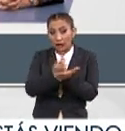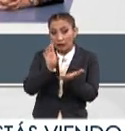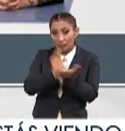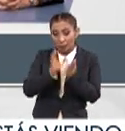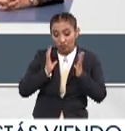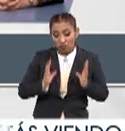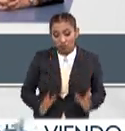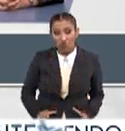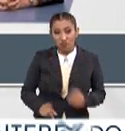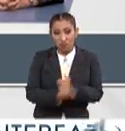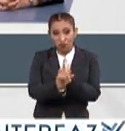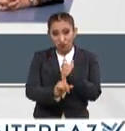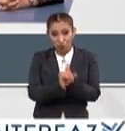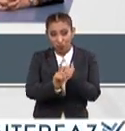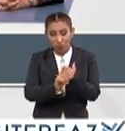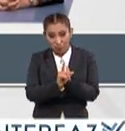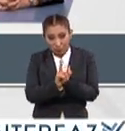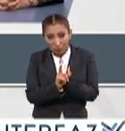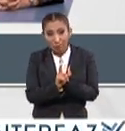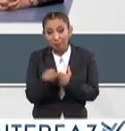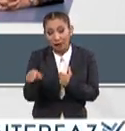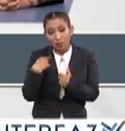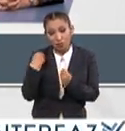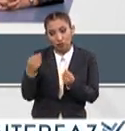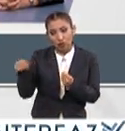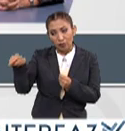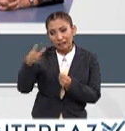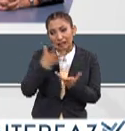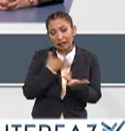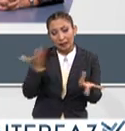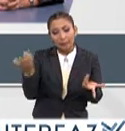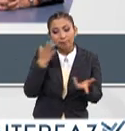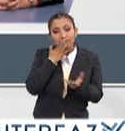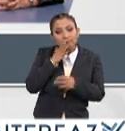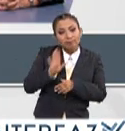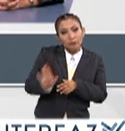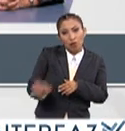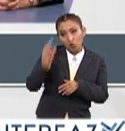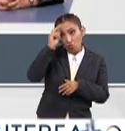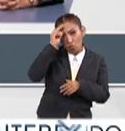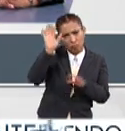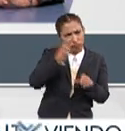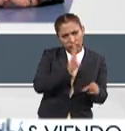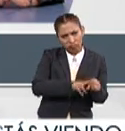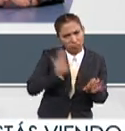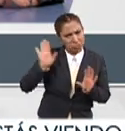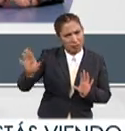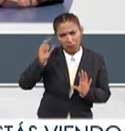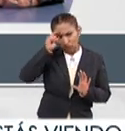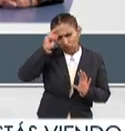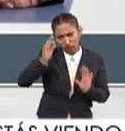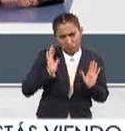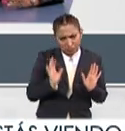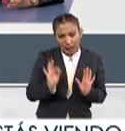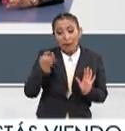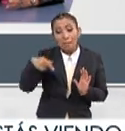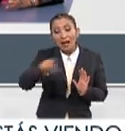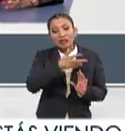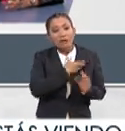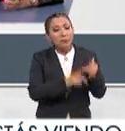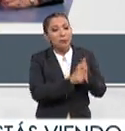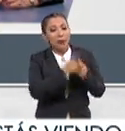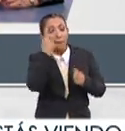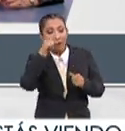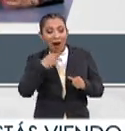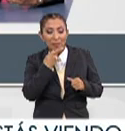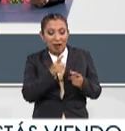discapacidad motora, por ejemplo, que muchos de ellos tienen conservada su intelecto tan normal, pero tienen